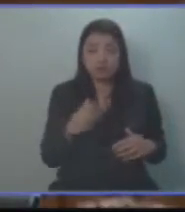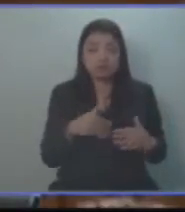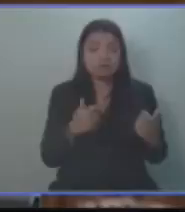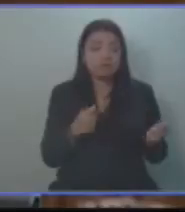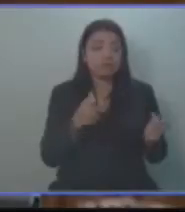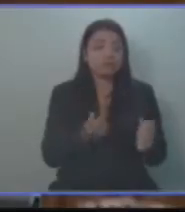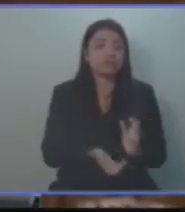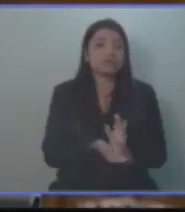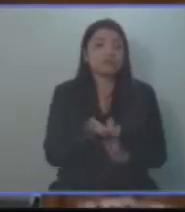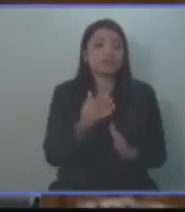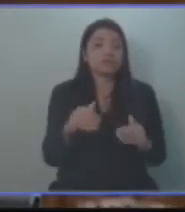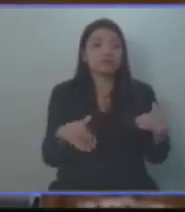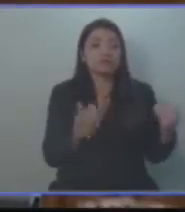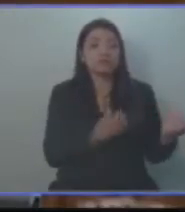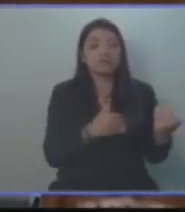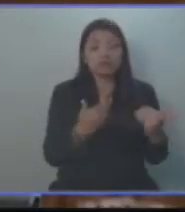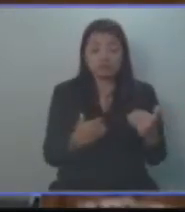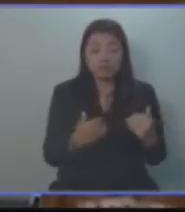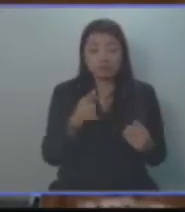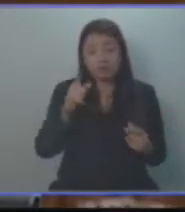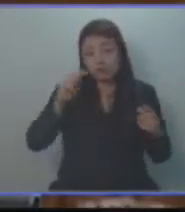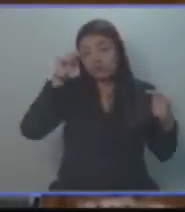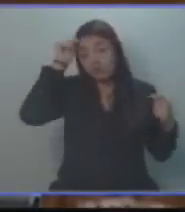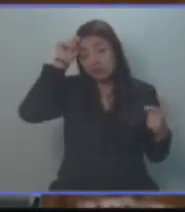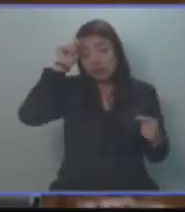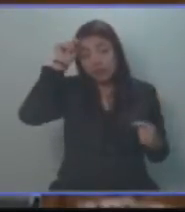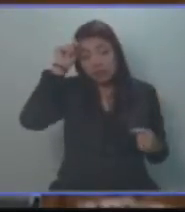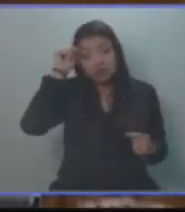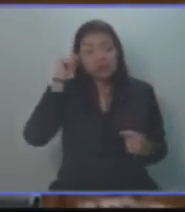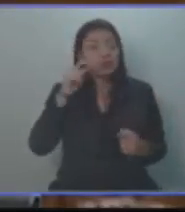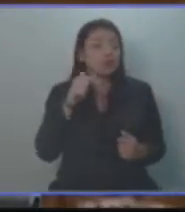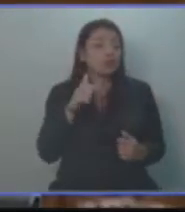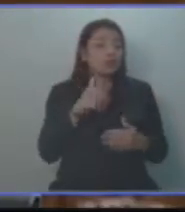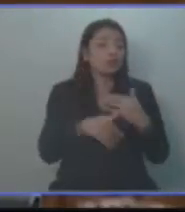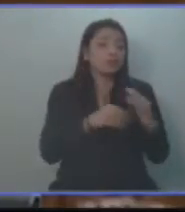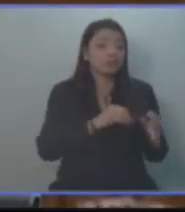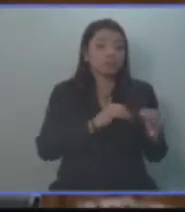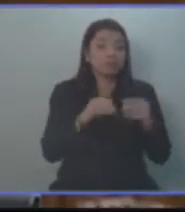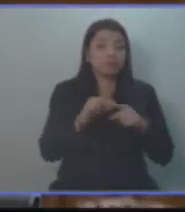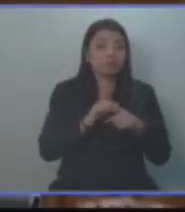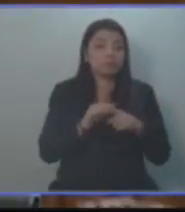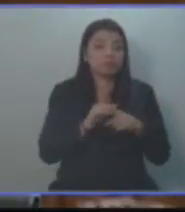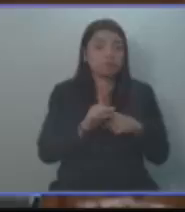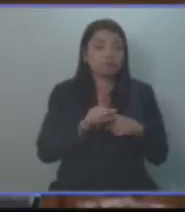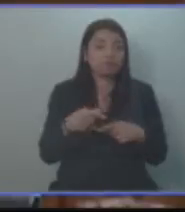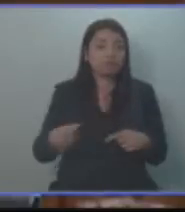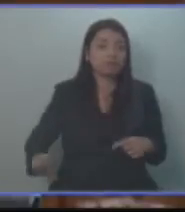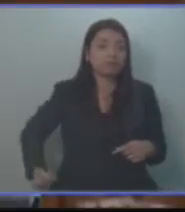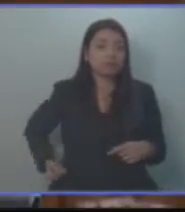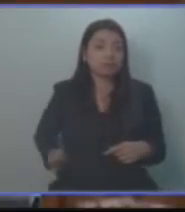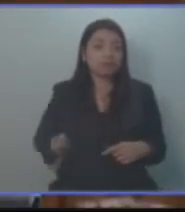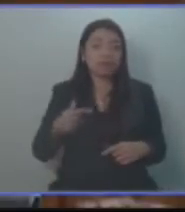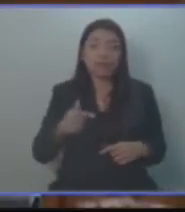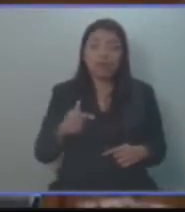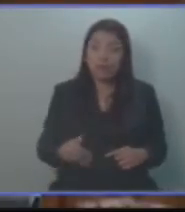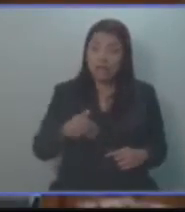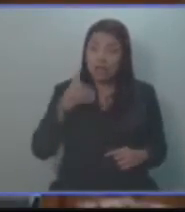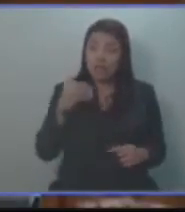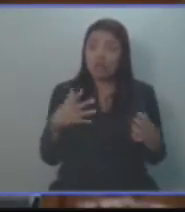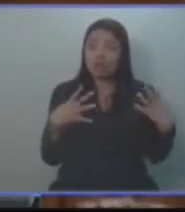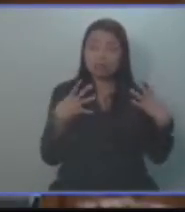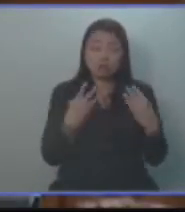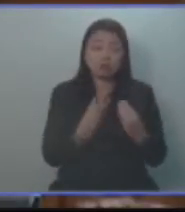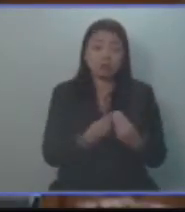el desarrollo de las actividades teórico-prácticas de los estudiantes de internado rotatorio y año social de las carreras